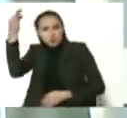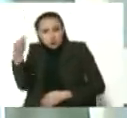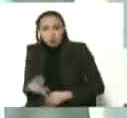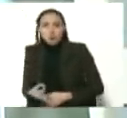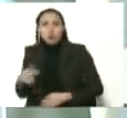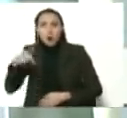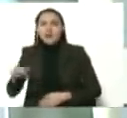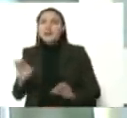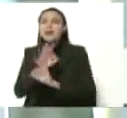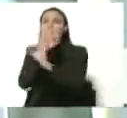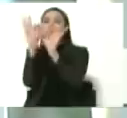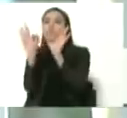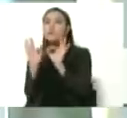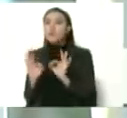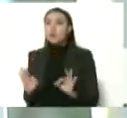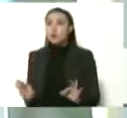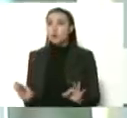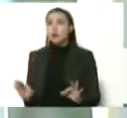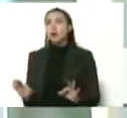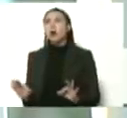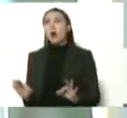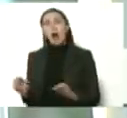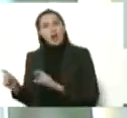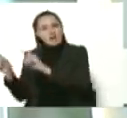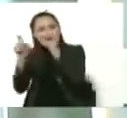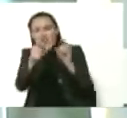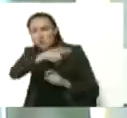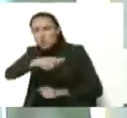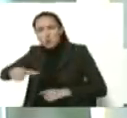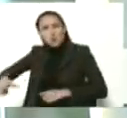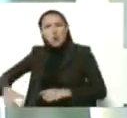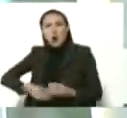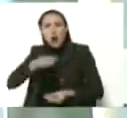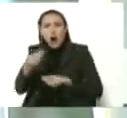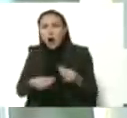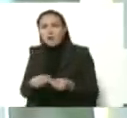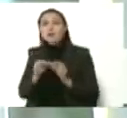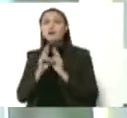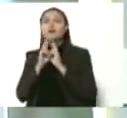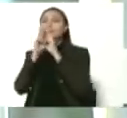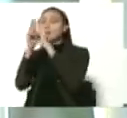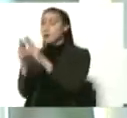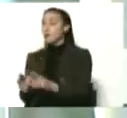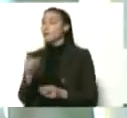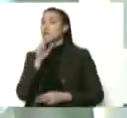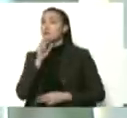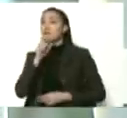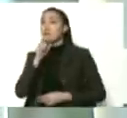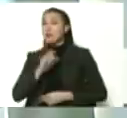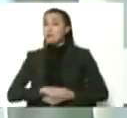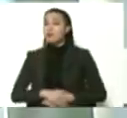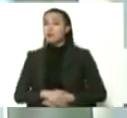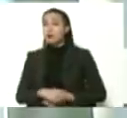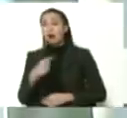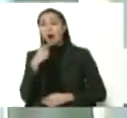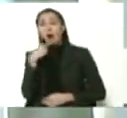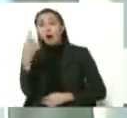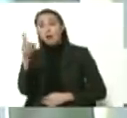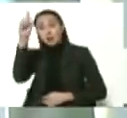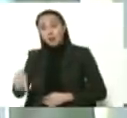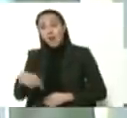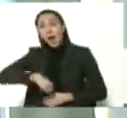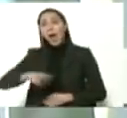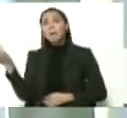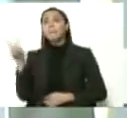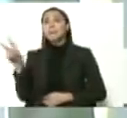esta modalidad, al fin de cuentas, nos está enseñando a todos de cómo responder ante las dificultades y decirle a